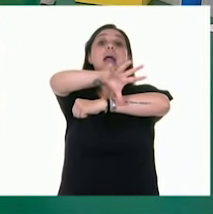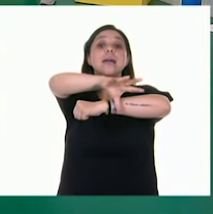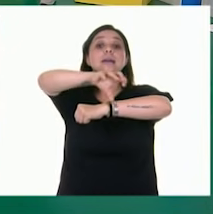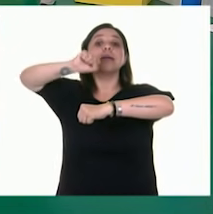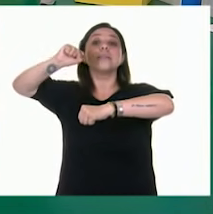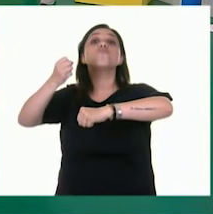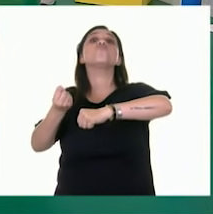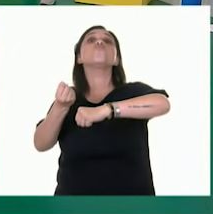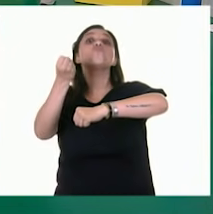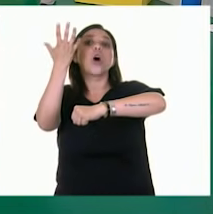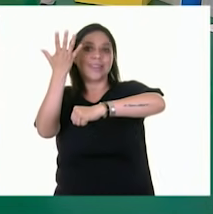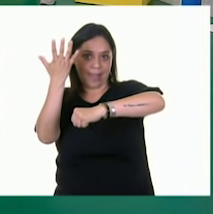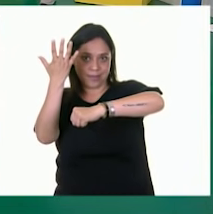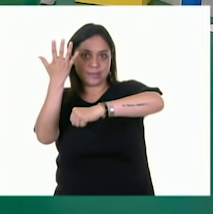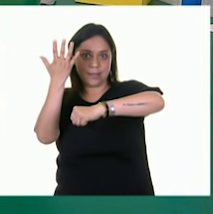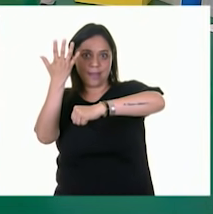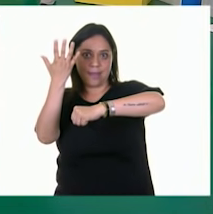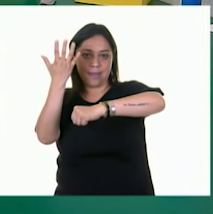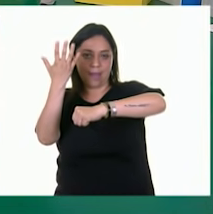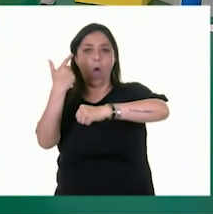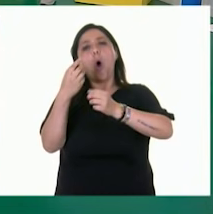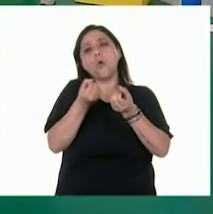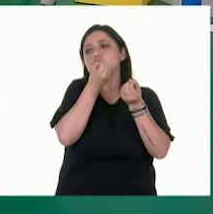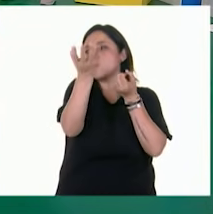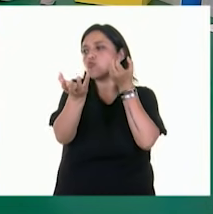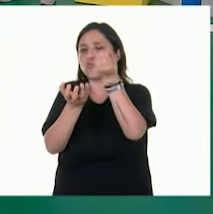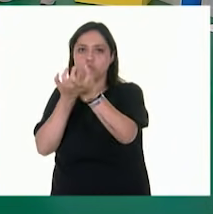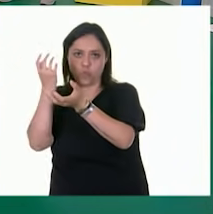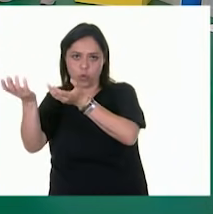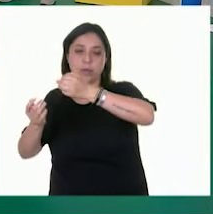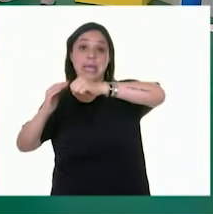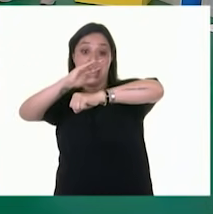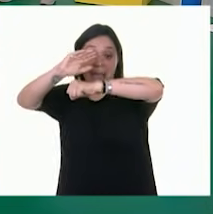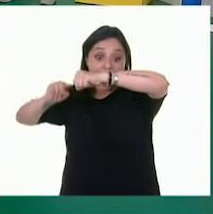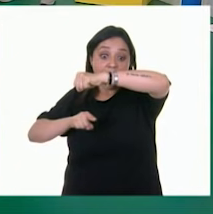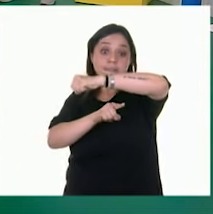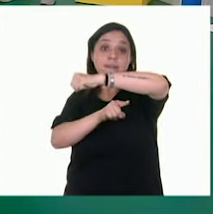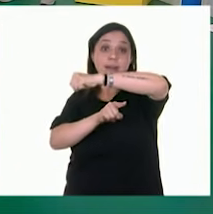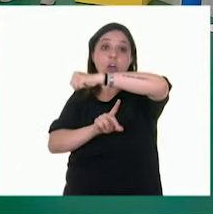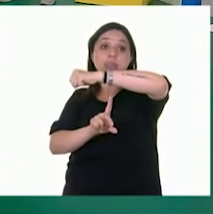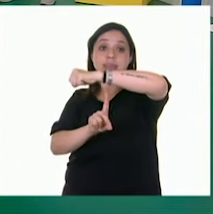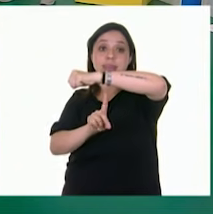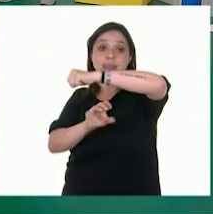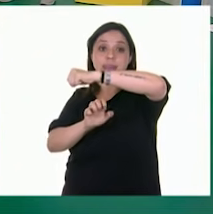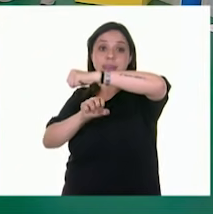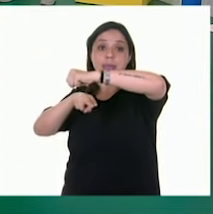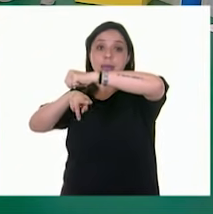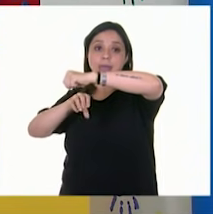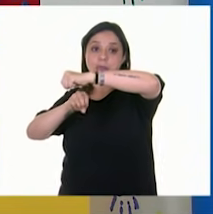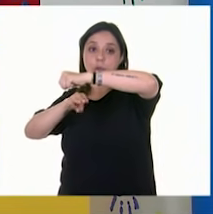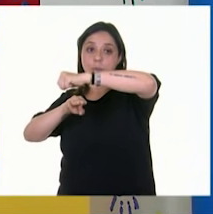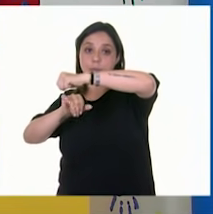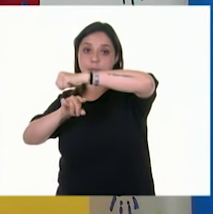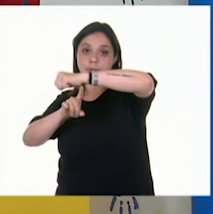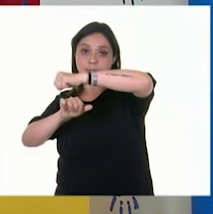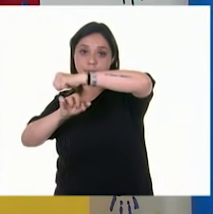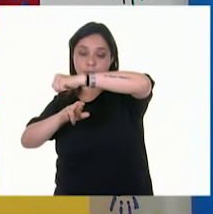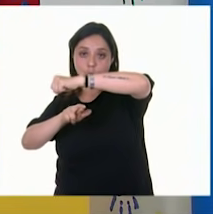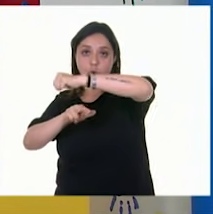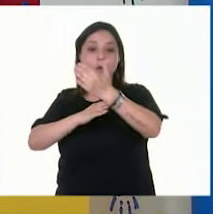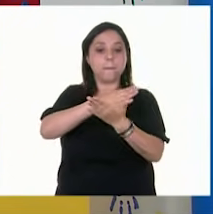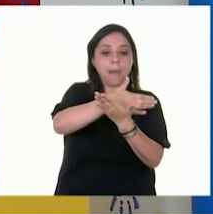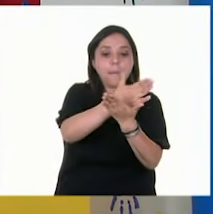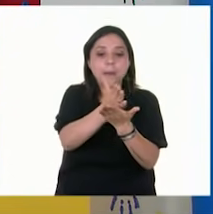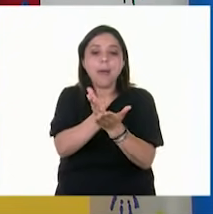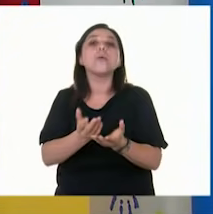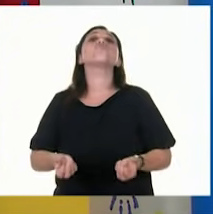ajá, es lo que vamos a tomar o a repartir. Muy bien. ¿No? ¿Y denominador? ¿En cuántas partes lo vamos a repartir? Ajá, muy bien. ¿En cuántas